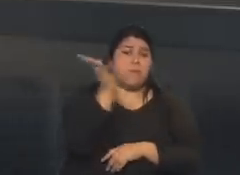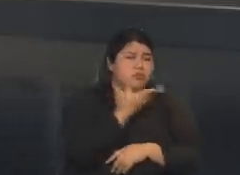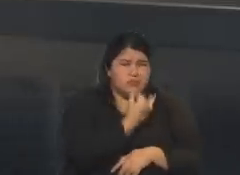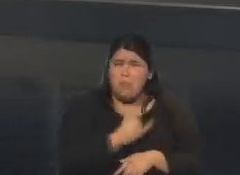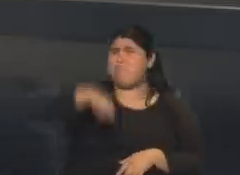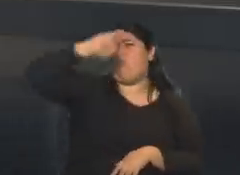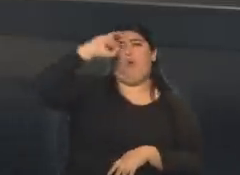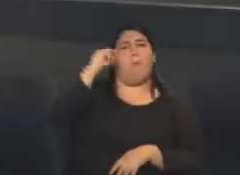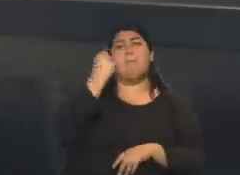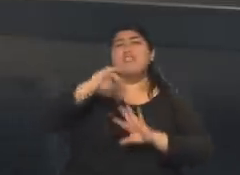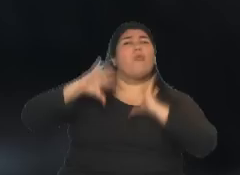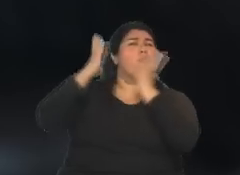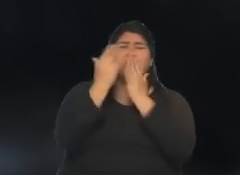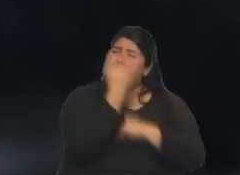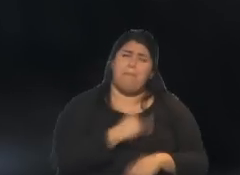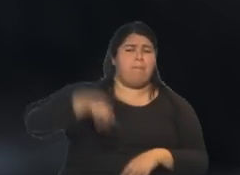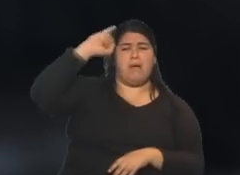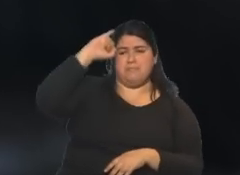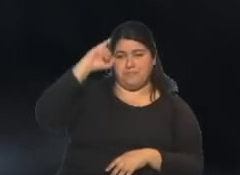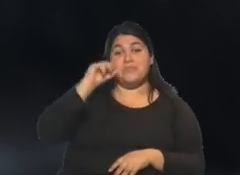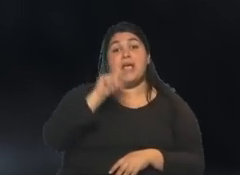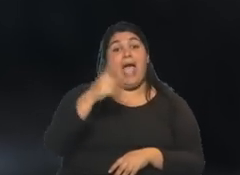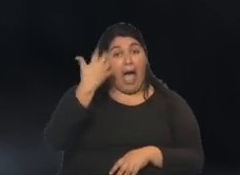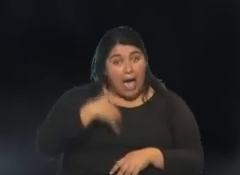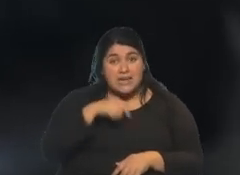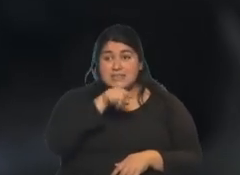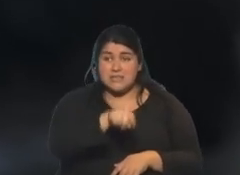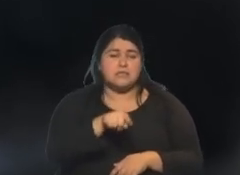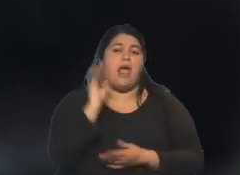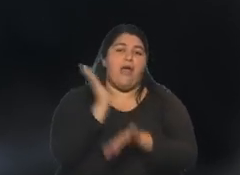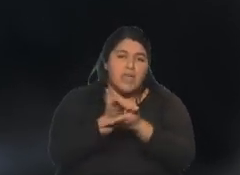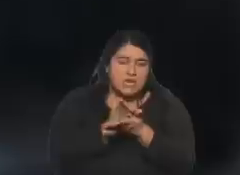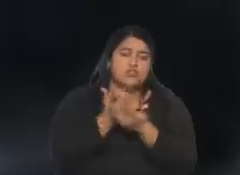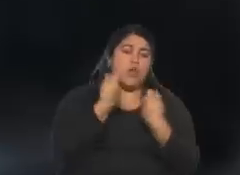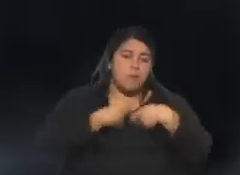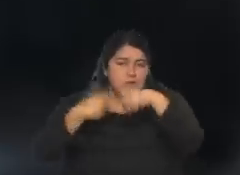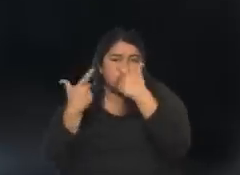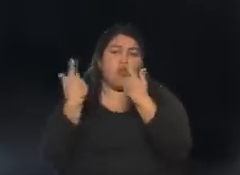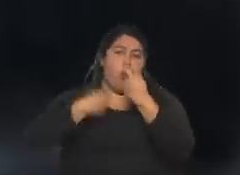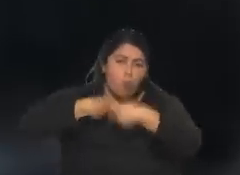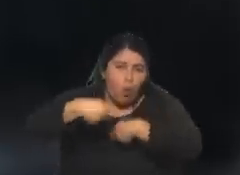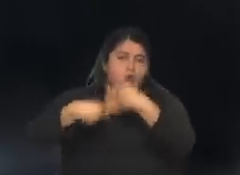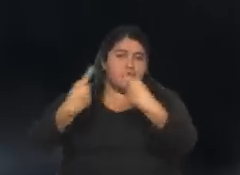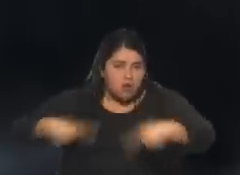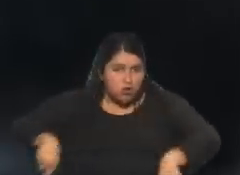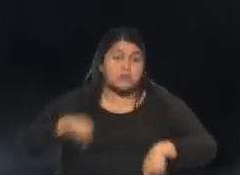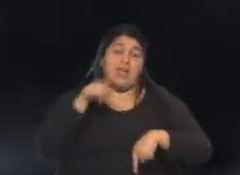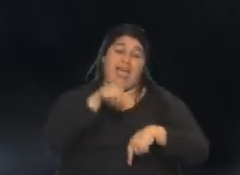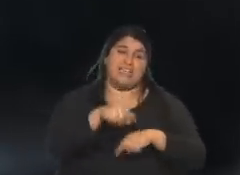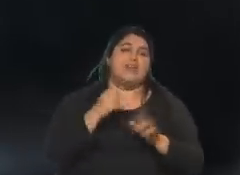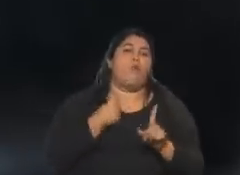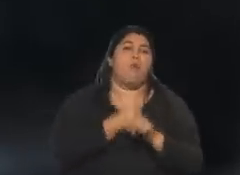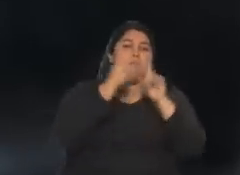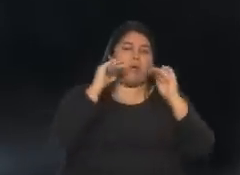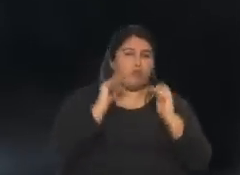precio mundial del aceite de girasol. Bien, en Argentina, al tener derechos de exportación, cuotas, etc., ese impacto fue menor, pero hubo un incremento